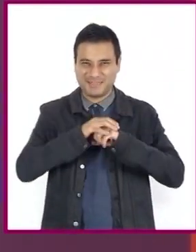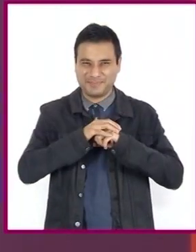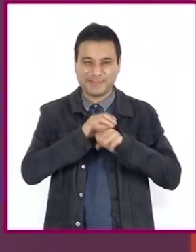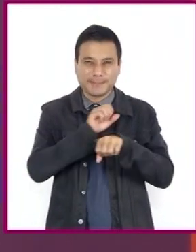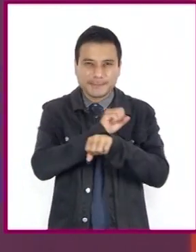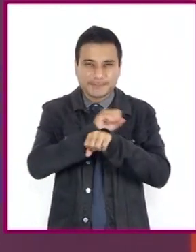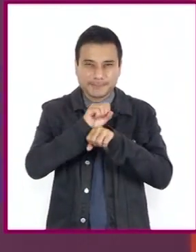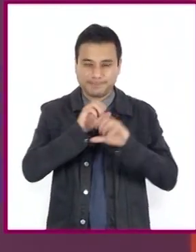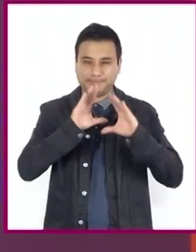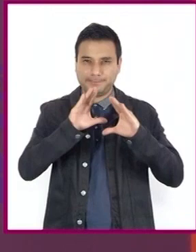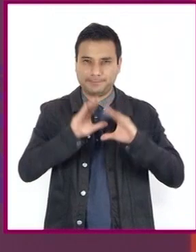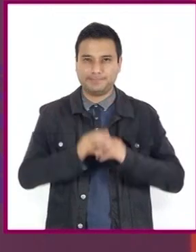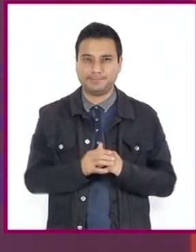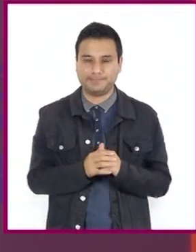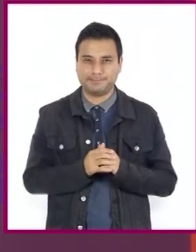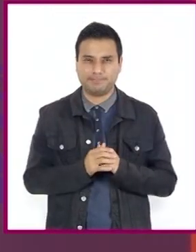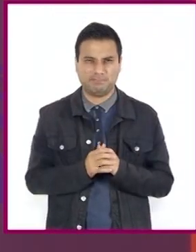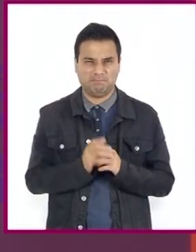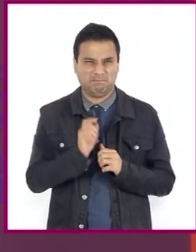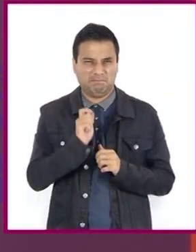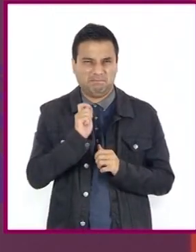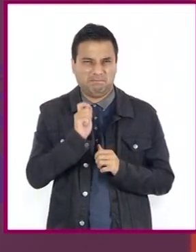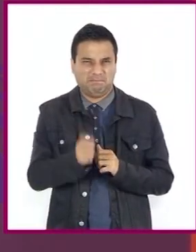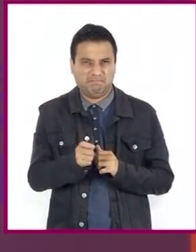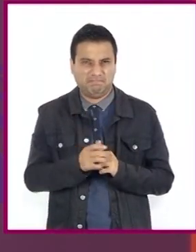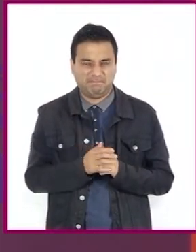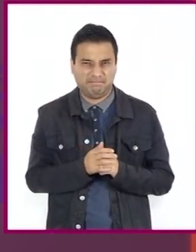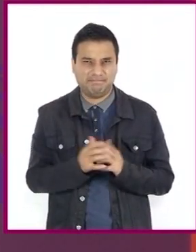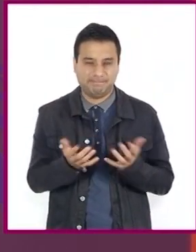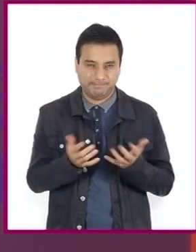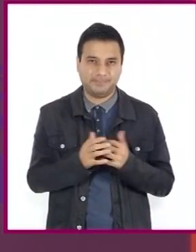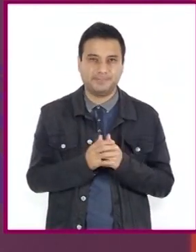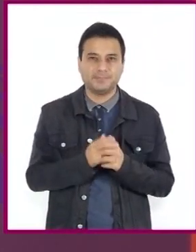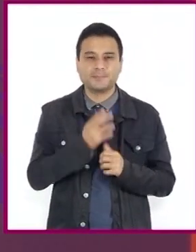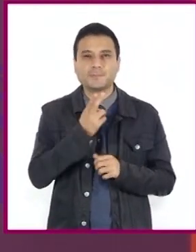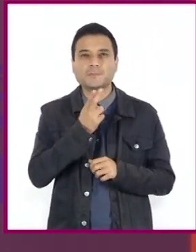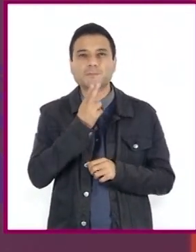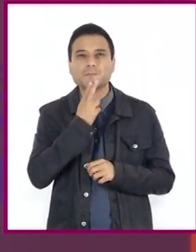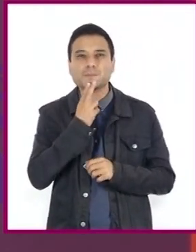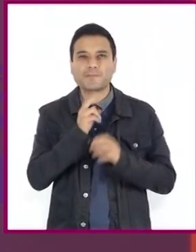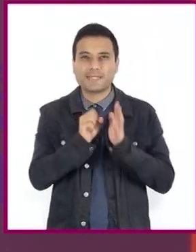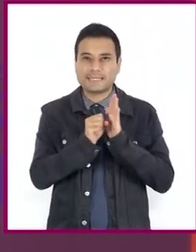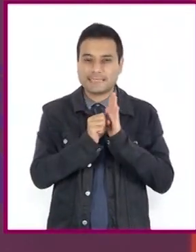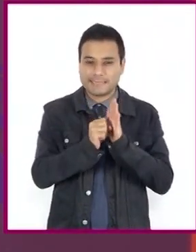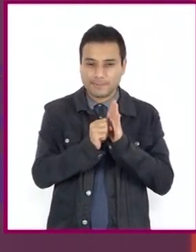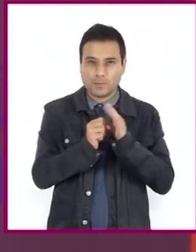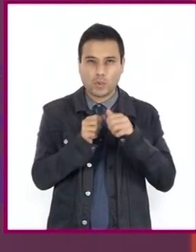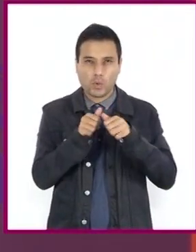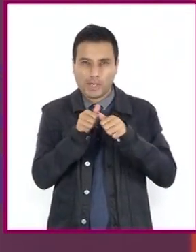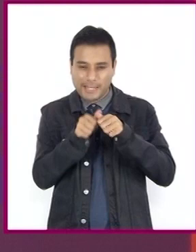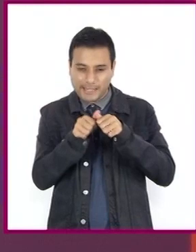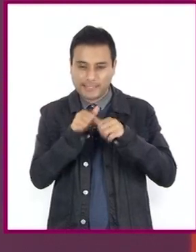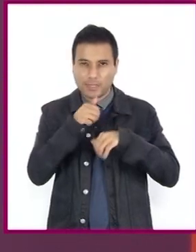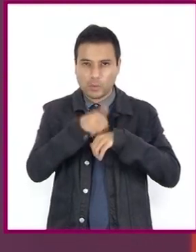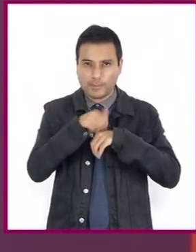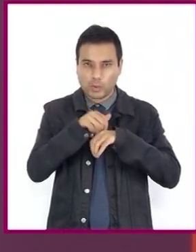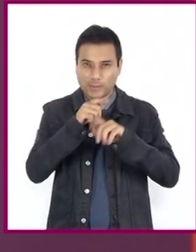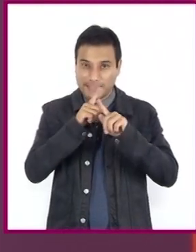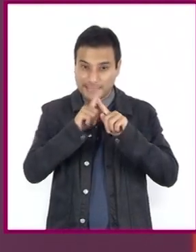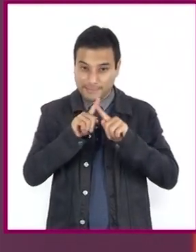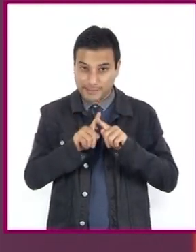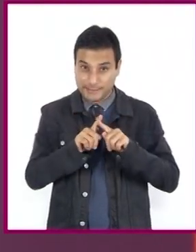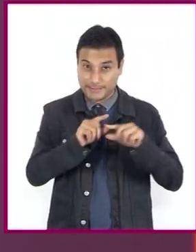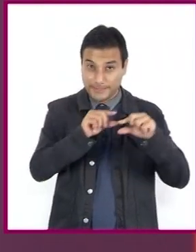Una ecuación química es la representación mediante fórmulas y símbolos de lo que ocurre durante una reacción química. Esta